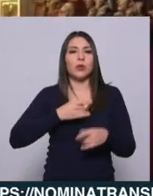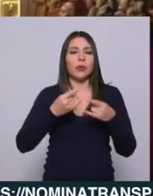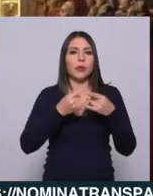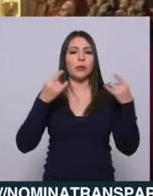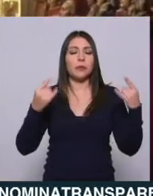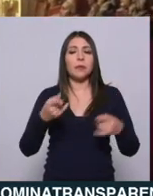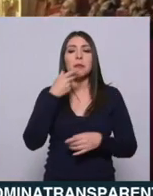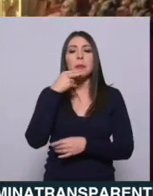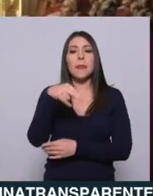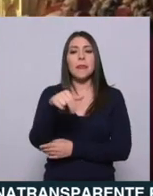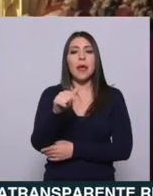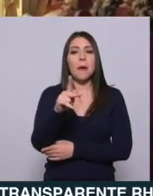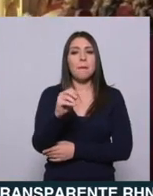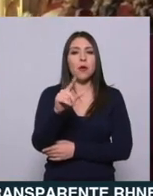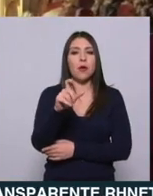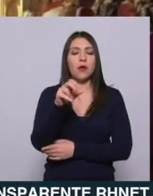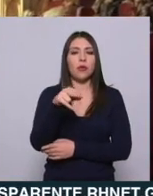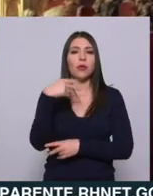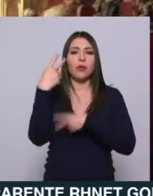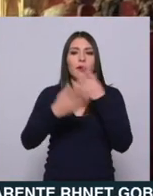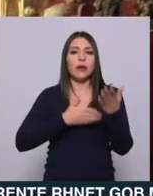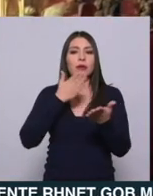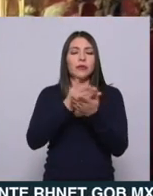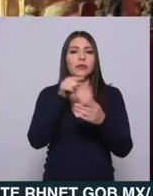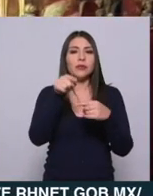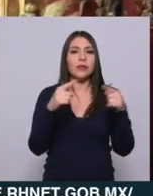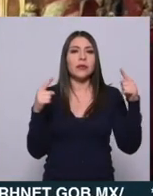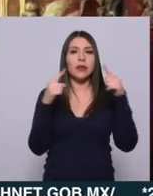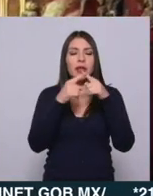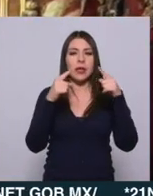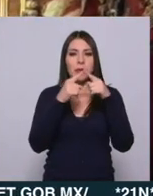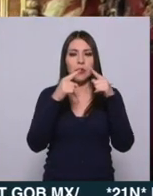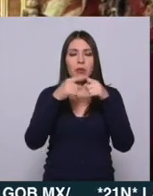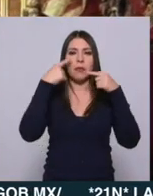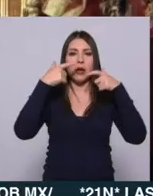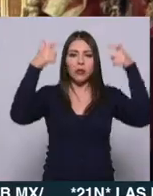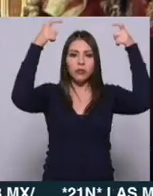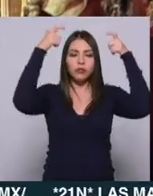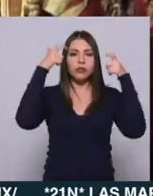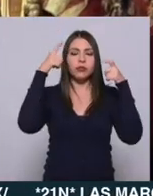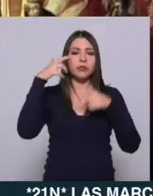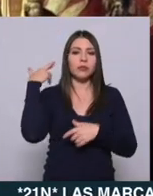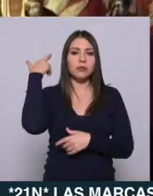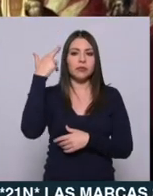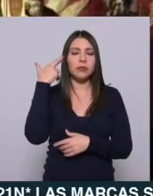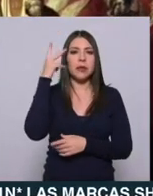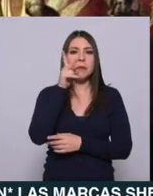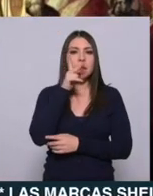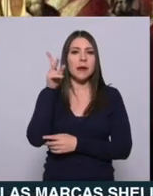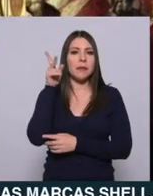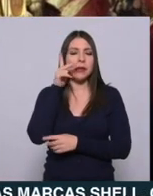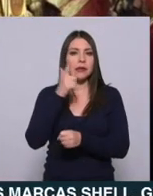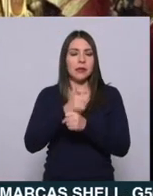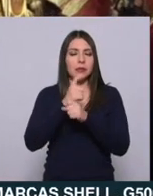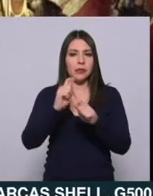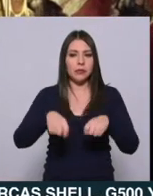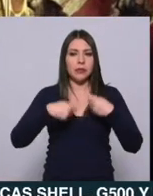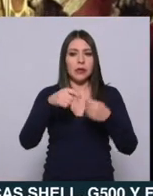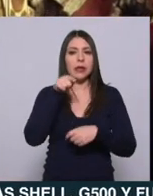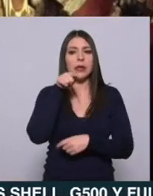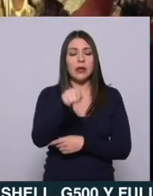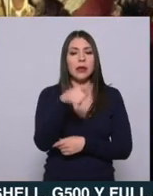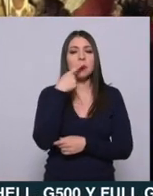coronó en la catedral parisina en 1804 de manos del Papa Pío VII. En esa ceremonia, el conquistador se nombró a sí mismo y a su